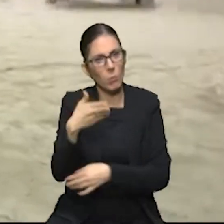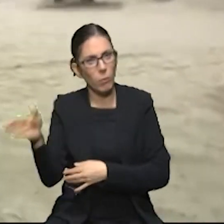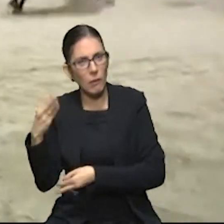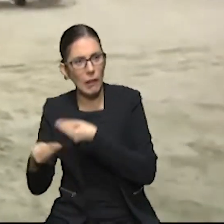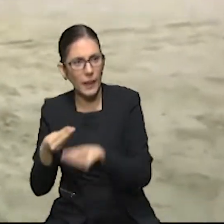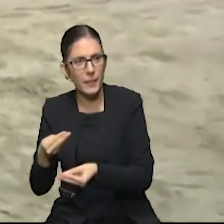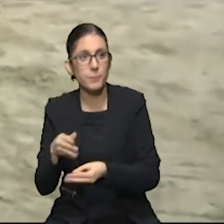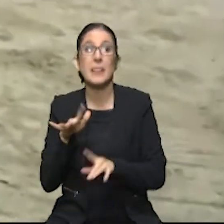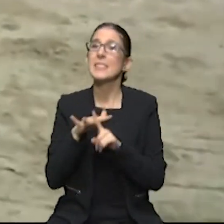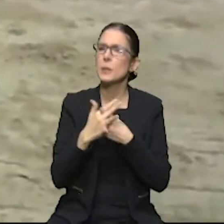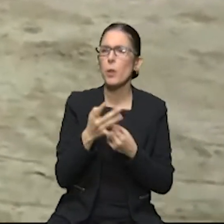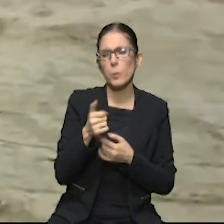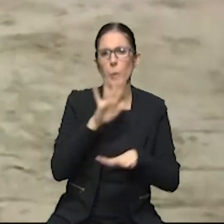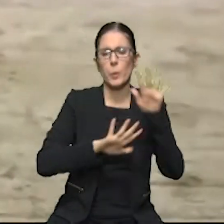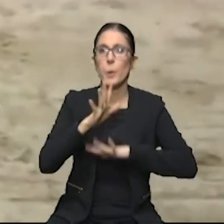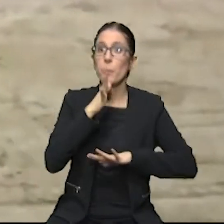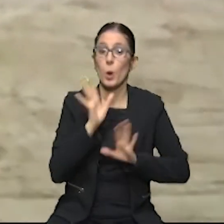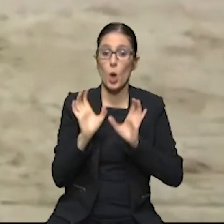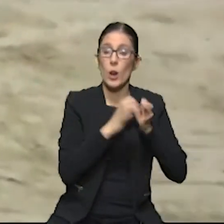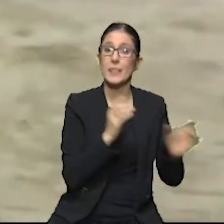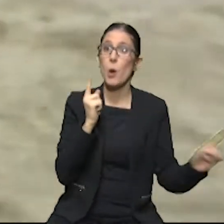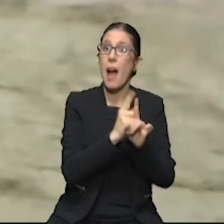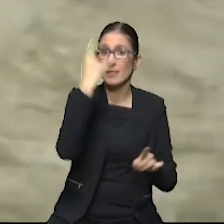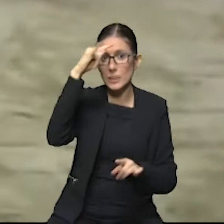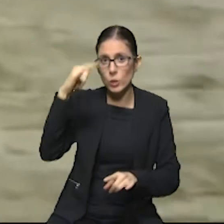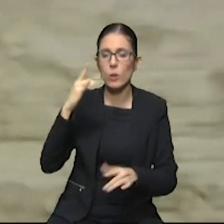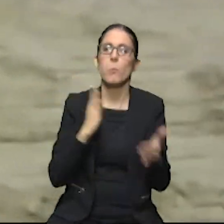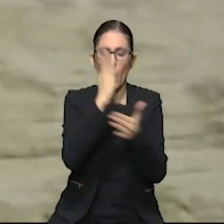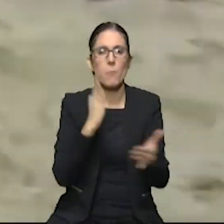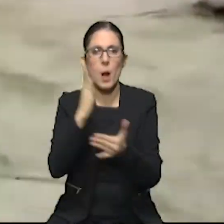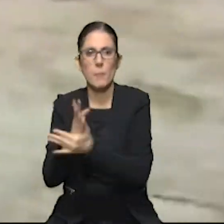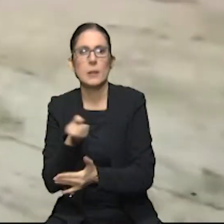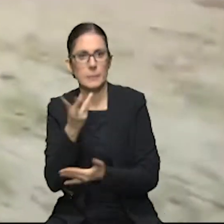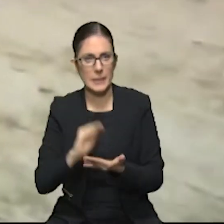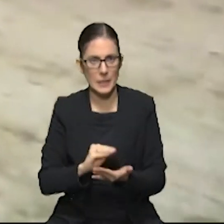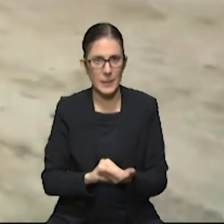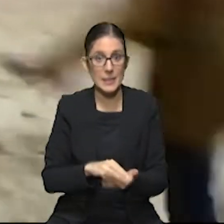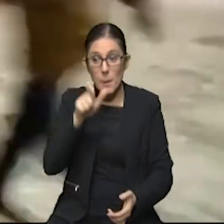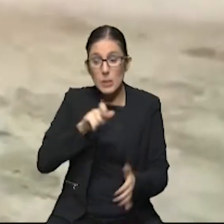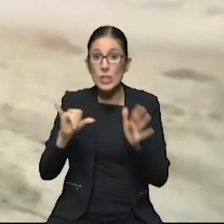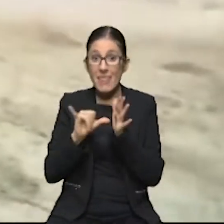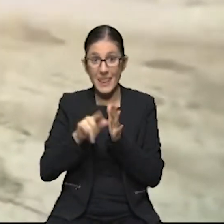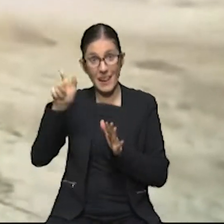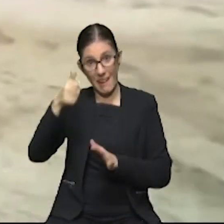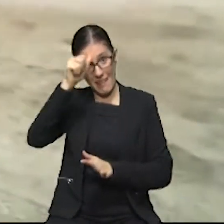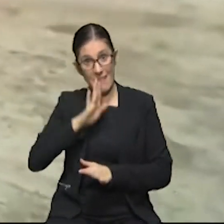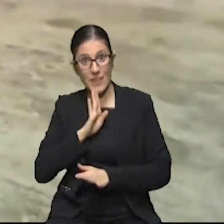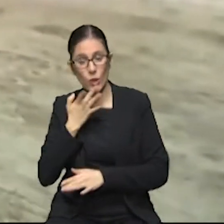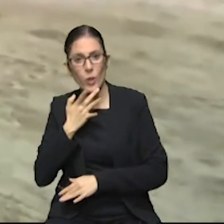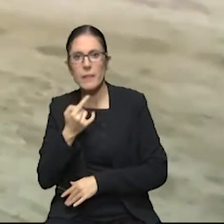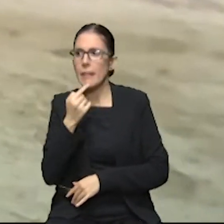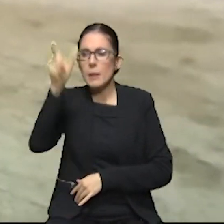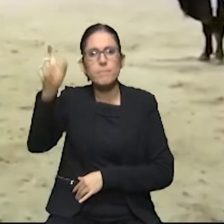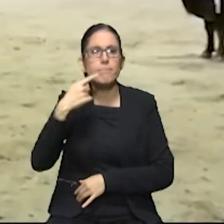interrupciones por parte de diferentes colectivos antitaurinos. Fuentes cercanas al rejoneador Navarro aseguran que se muestra sorprendido por la